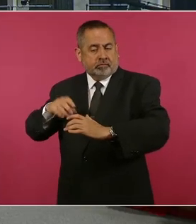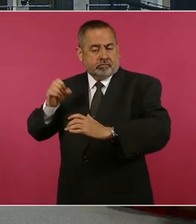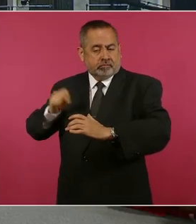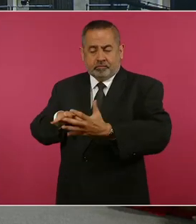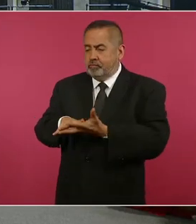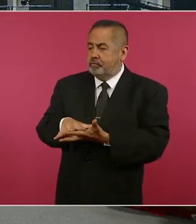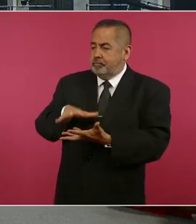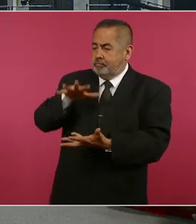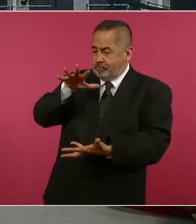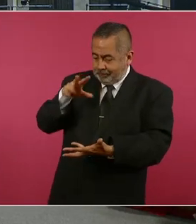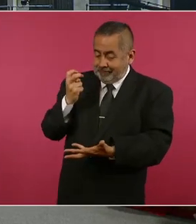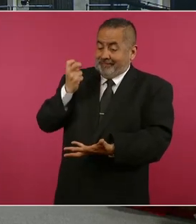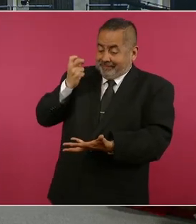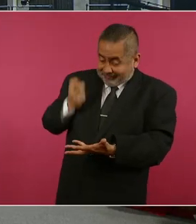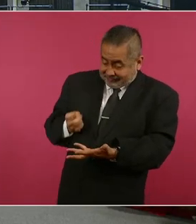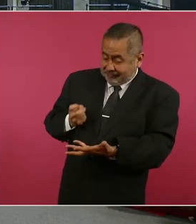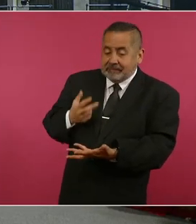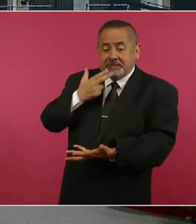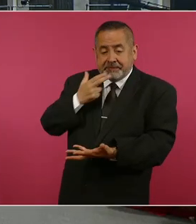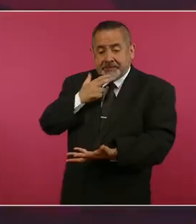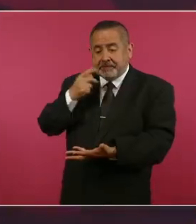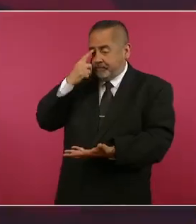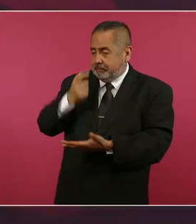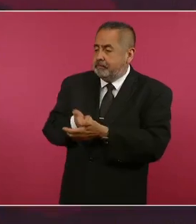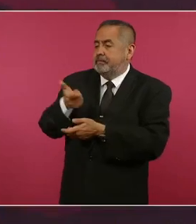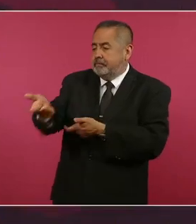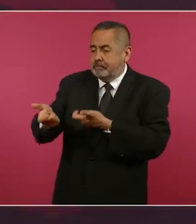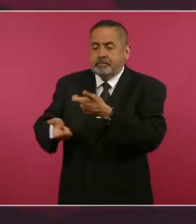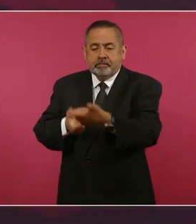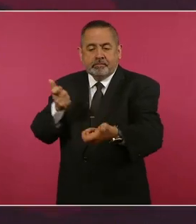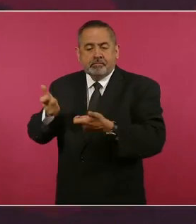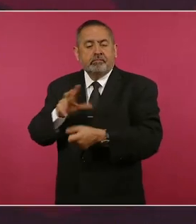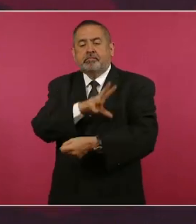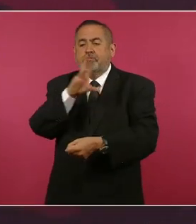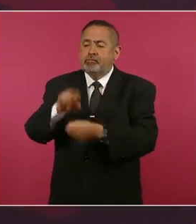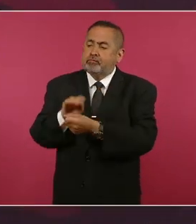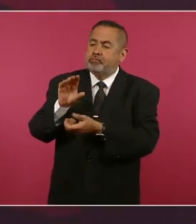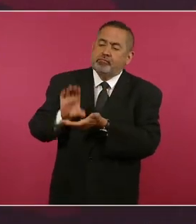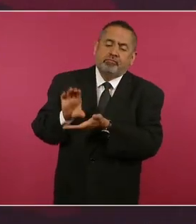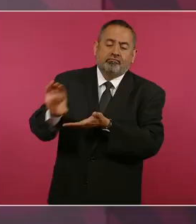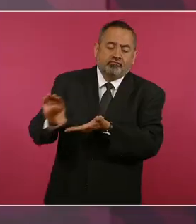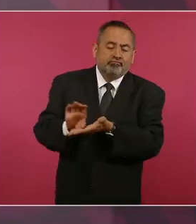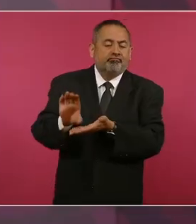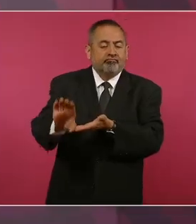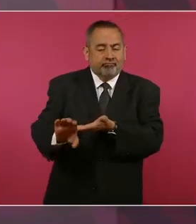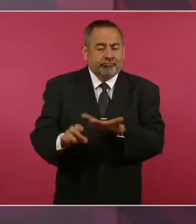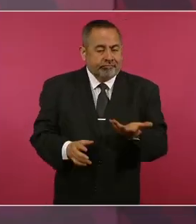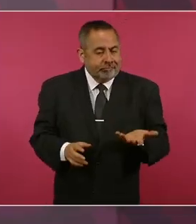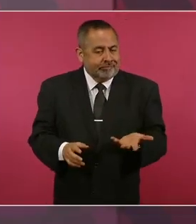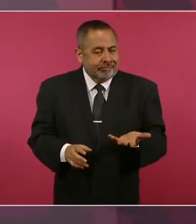que van a estar administradas por la Secretaría de la Defensa y por Marina, esas utilidades